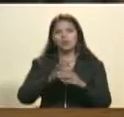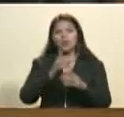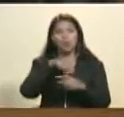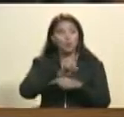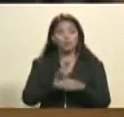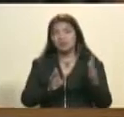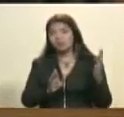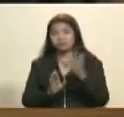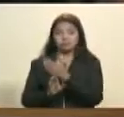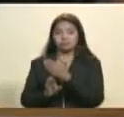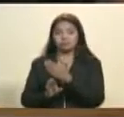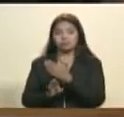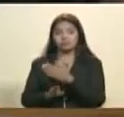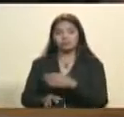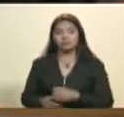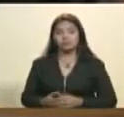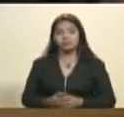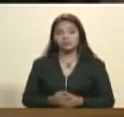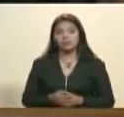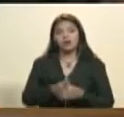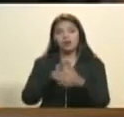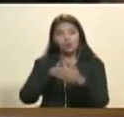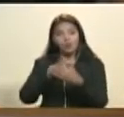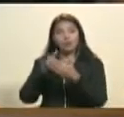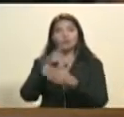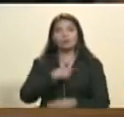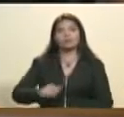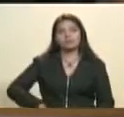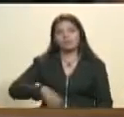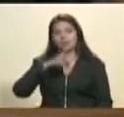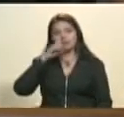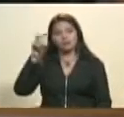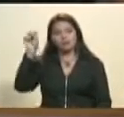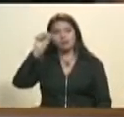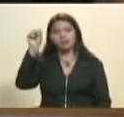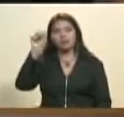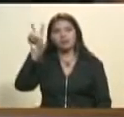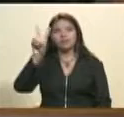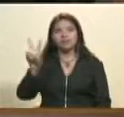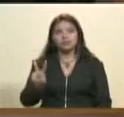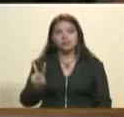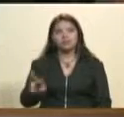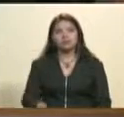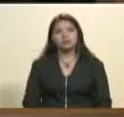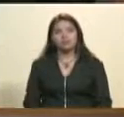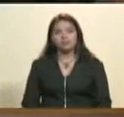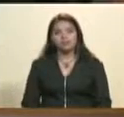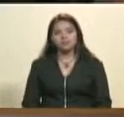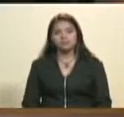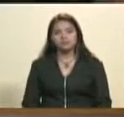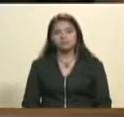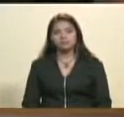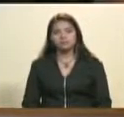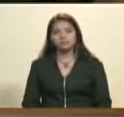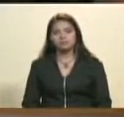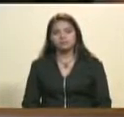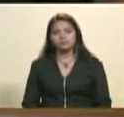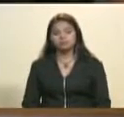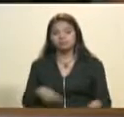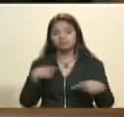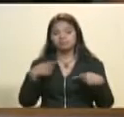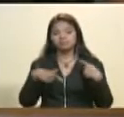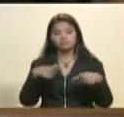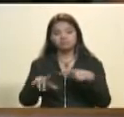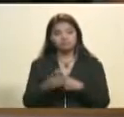y arbitraria en contra del presidente de la República Bolivariana de Venezuela. Esto como